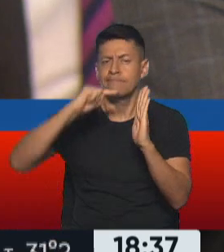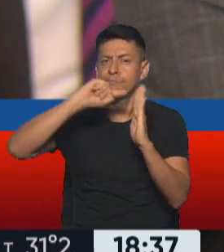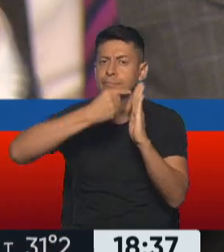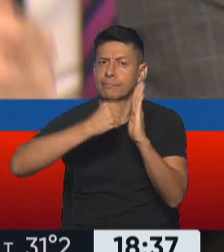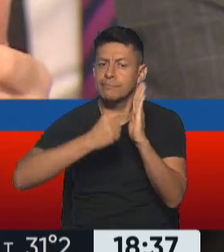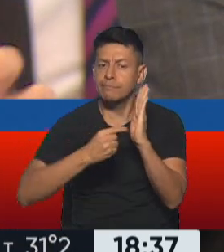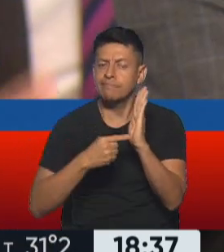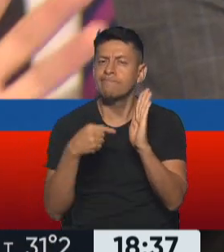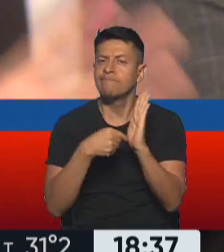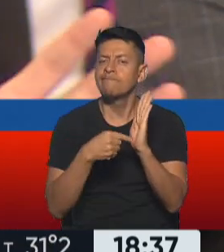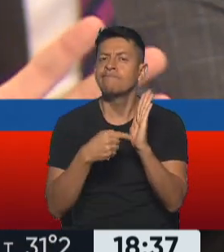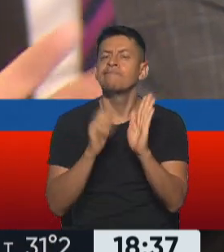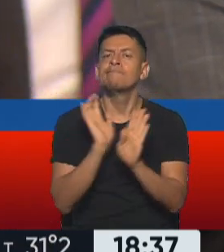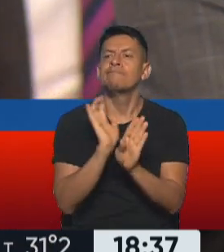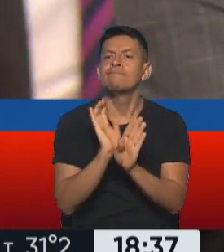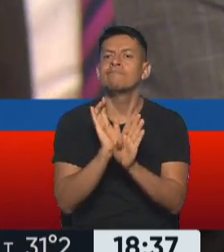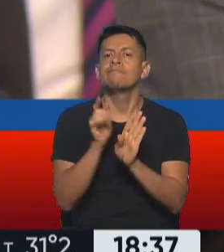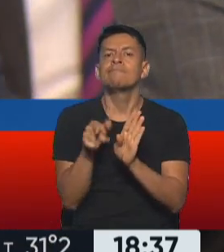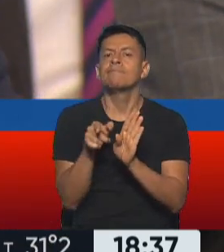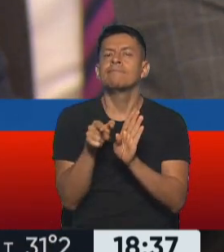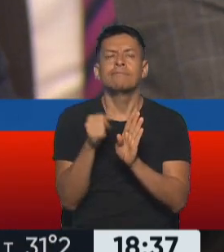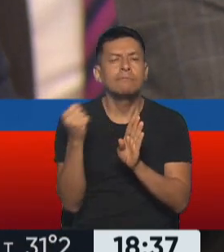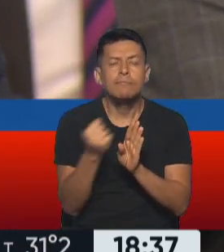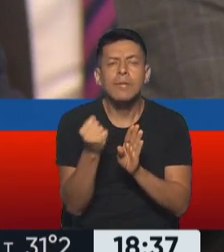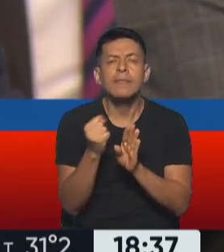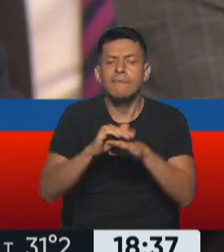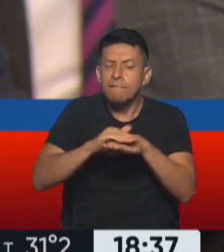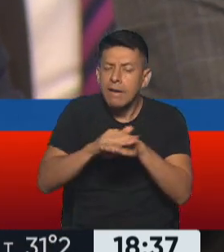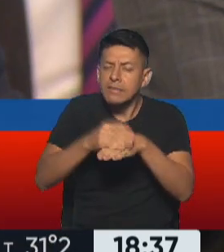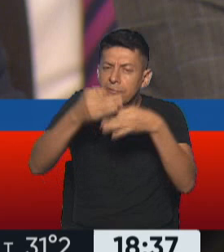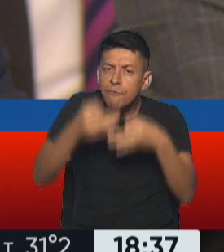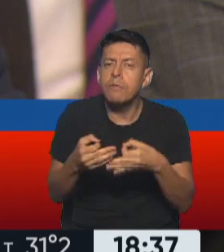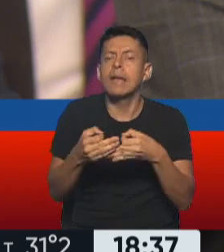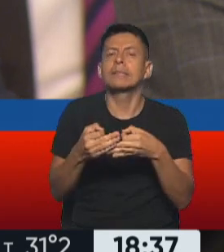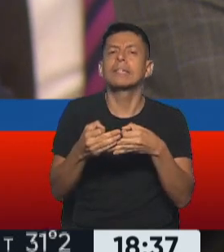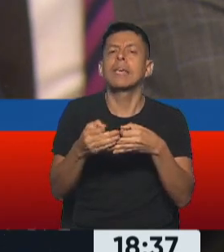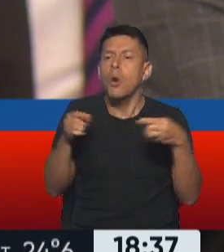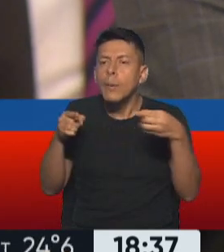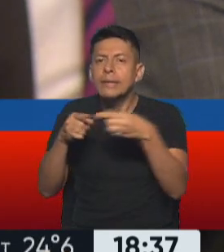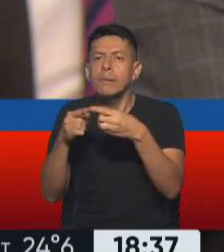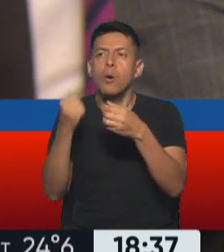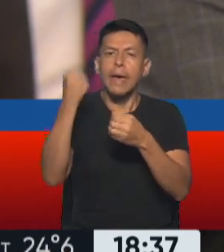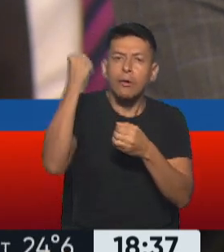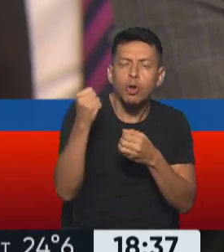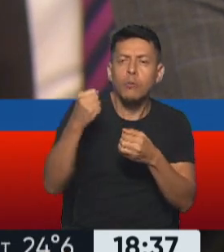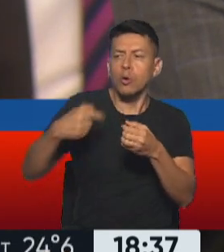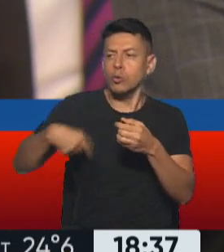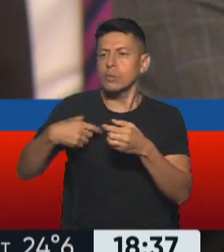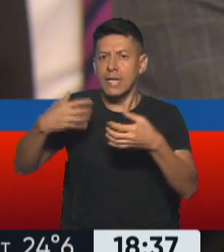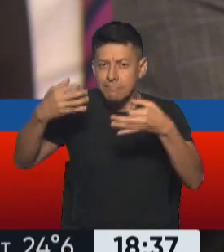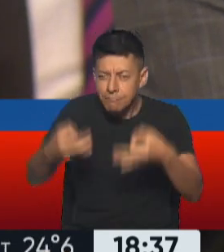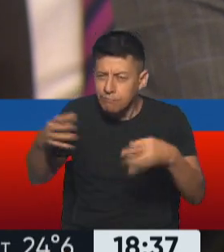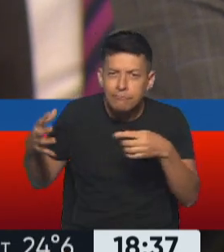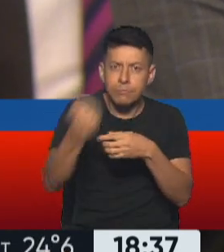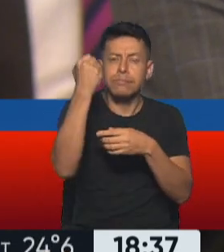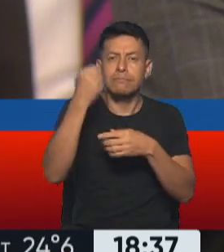que resulten en una base que sea consistente con los objetivos económicos y sociales a los que apuntamos. Poder